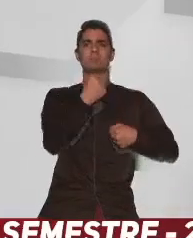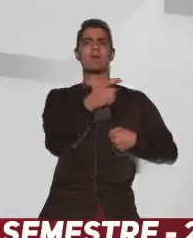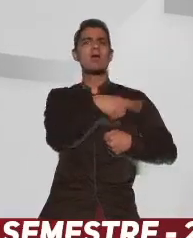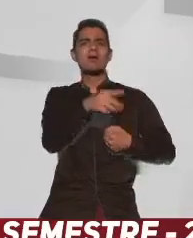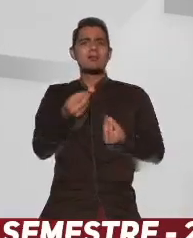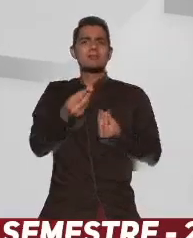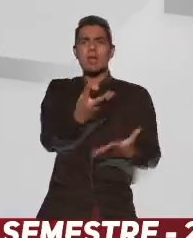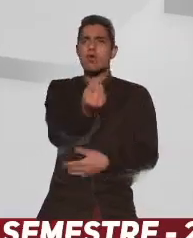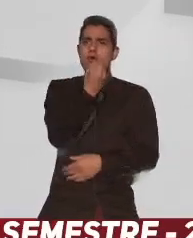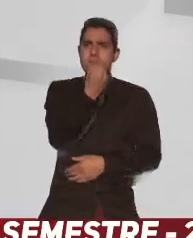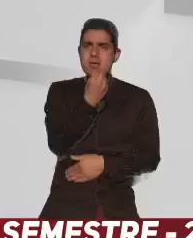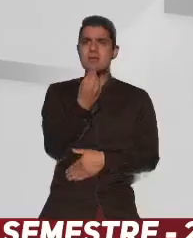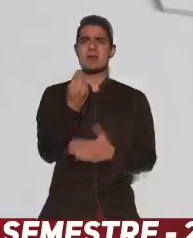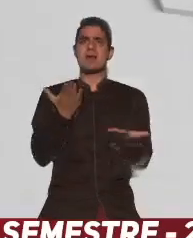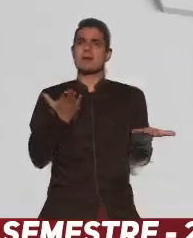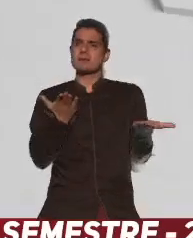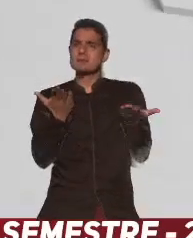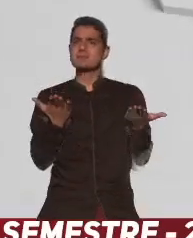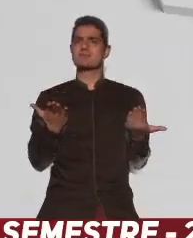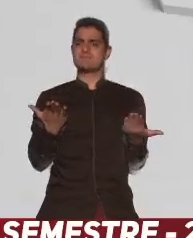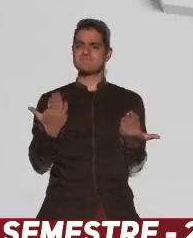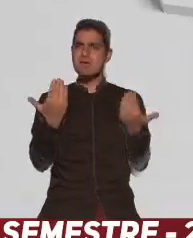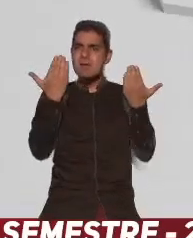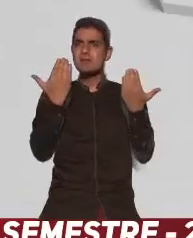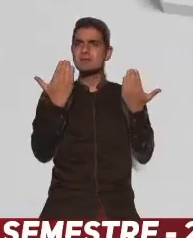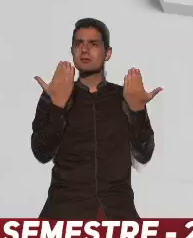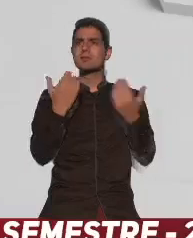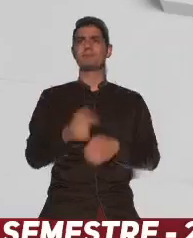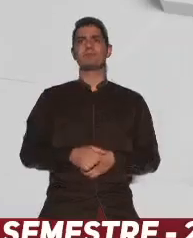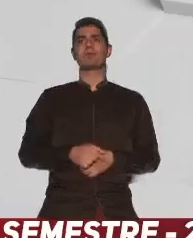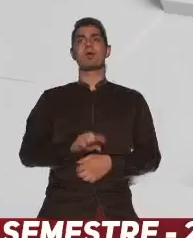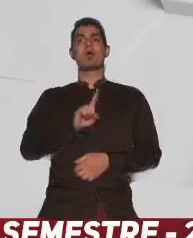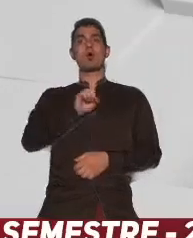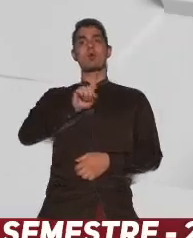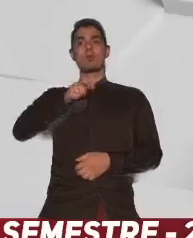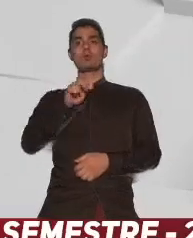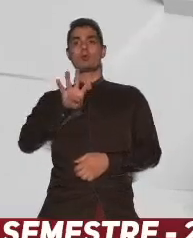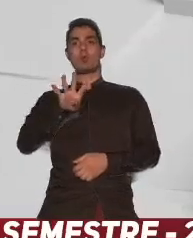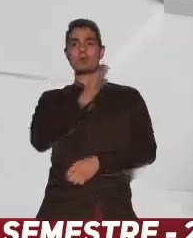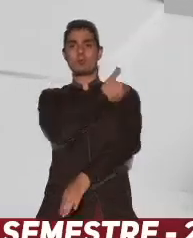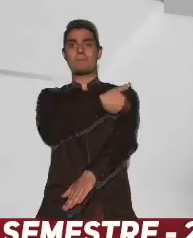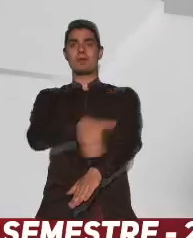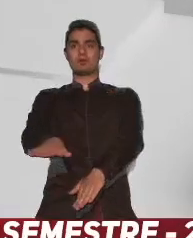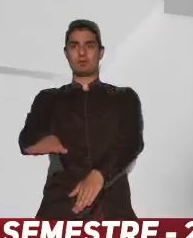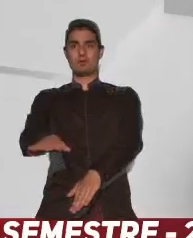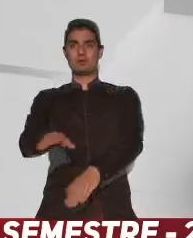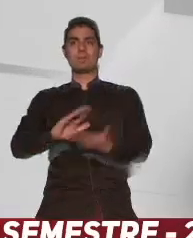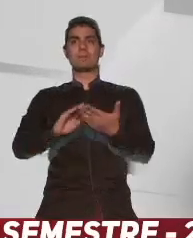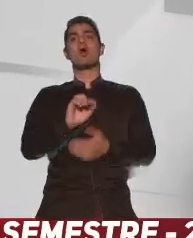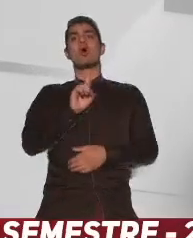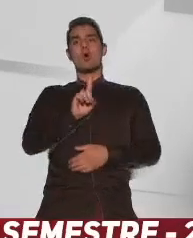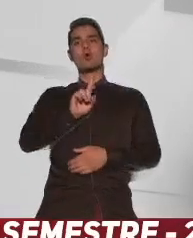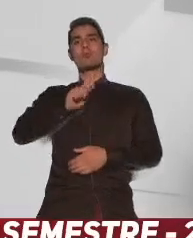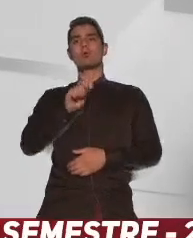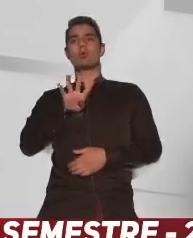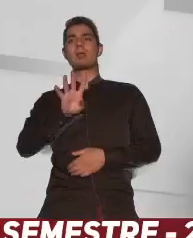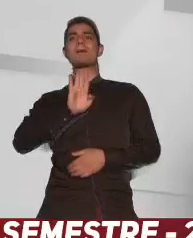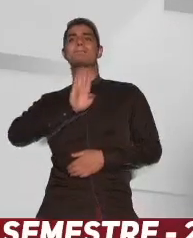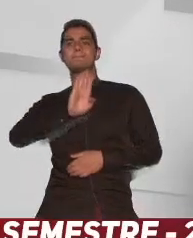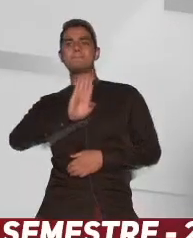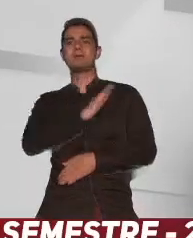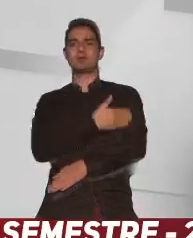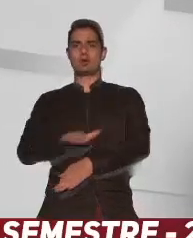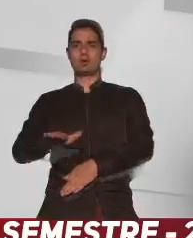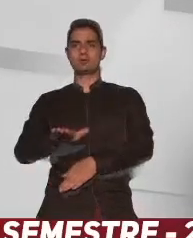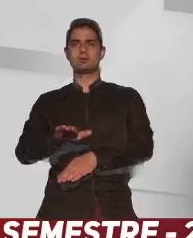servicios, 1.4 billones de pesos, que corresponden al 16%, con el cual se garantiza el correcto funcionamiento